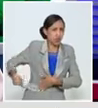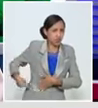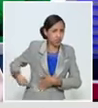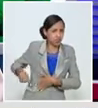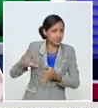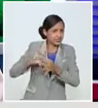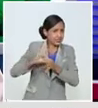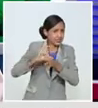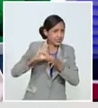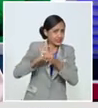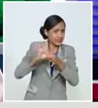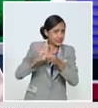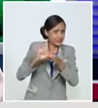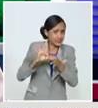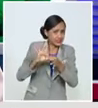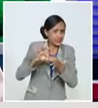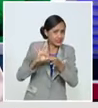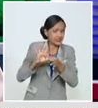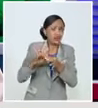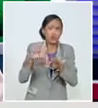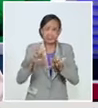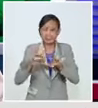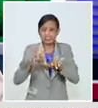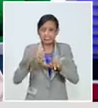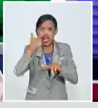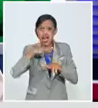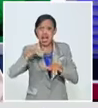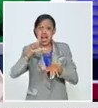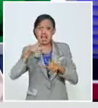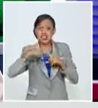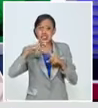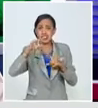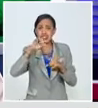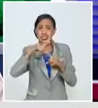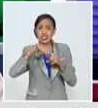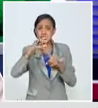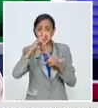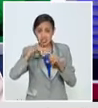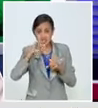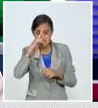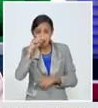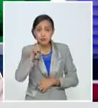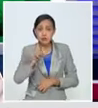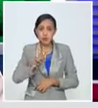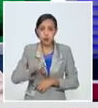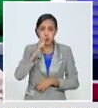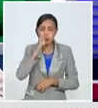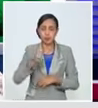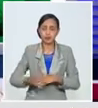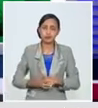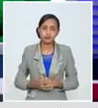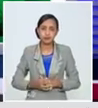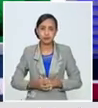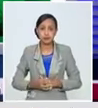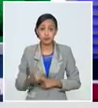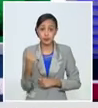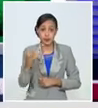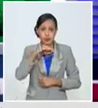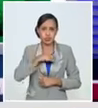una artritis gotosa. Este paciente conoció los síntomas dados por malestar